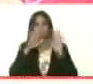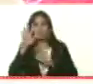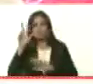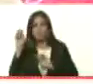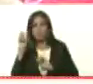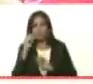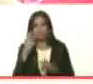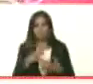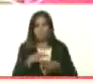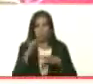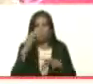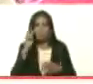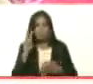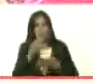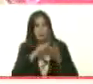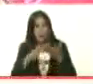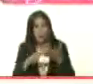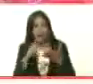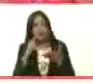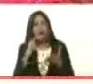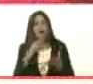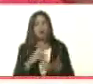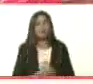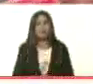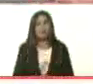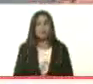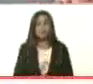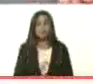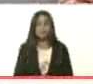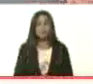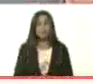dejo eso, pues, para que lo bailen en la uña, como dice.